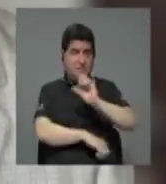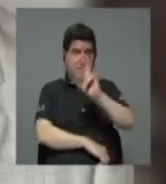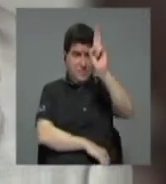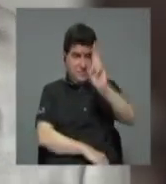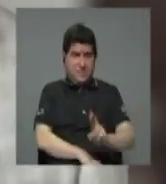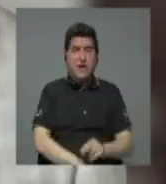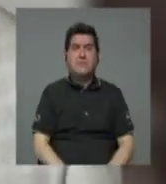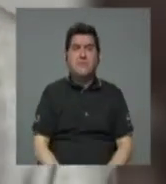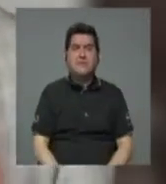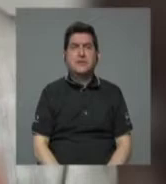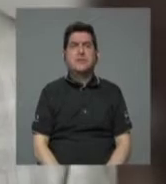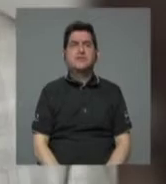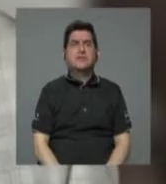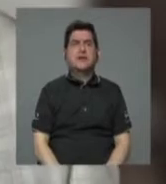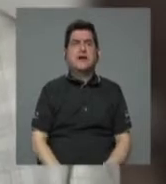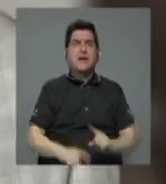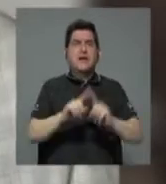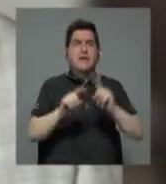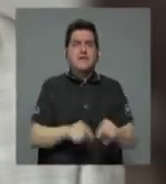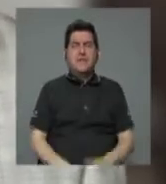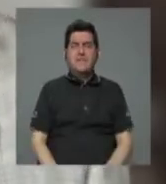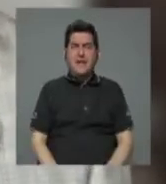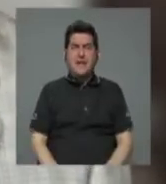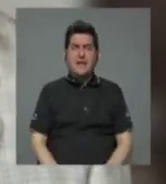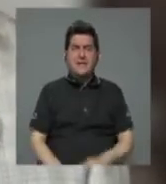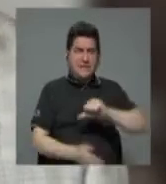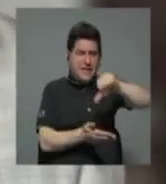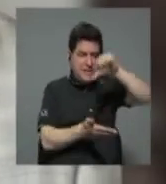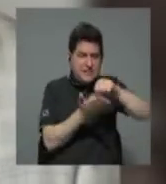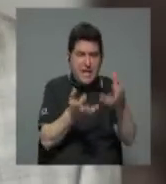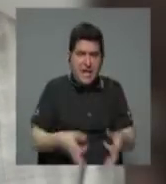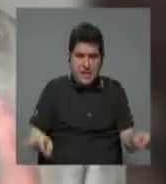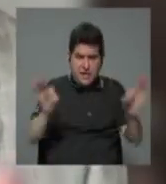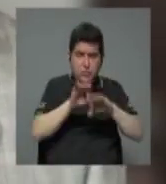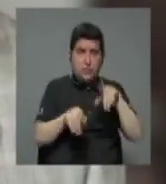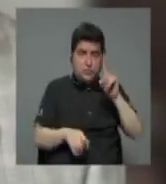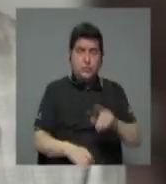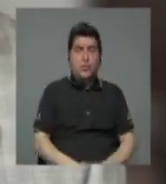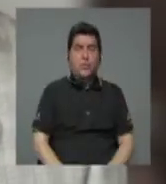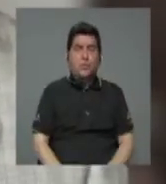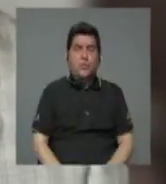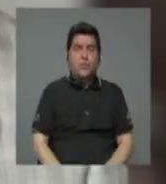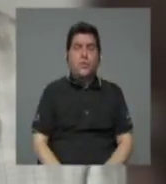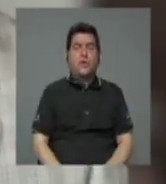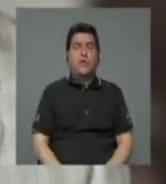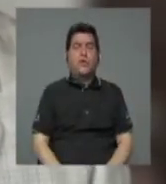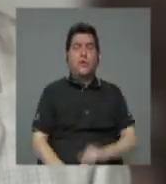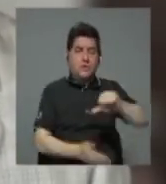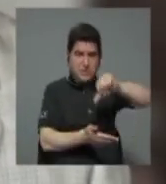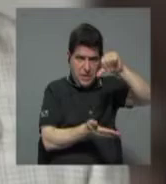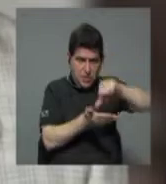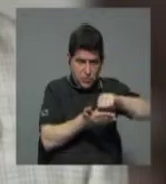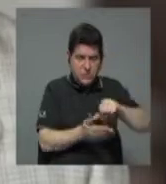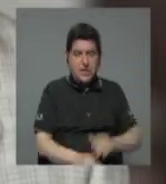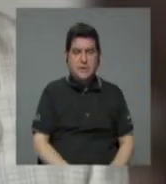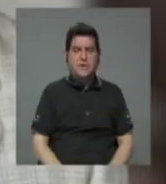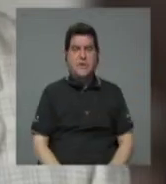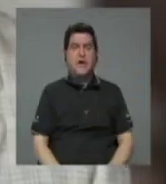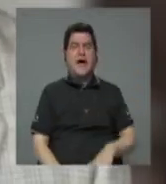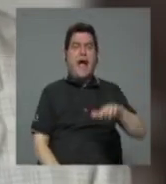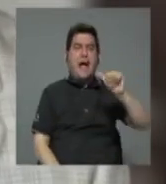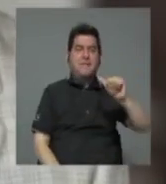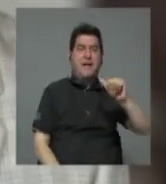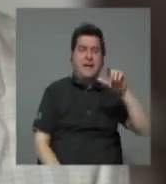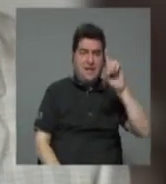Rica varios clústeres muy interesantes. Un clúster es de Medical Devices. En ese clúster de Medical